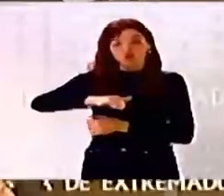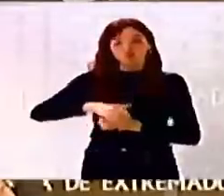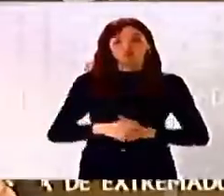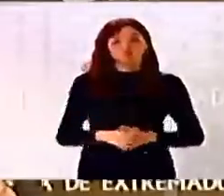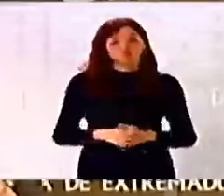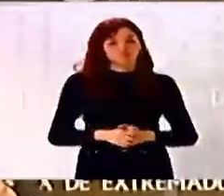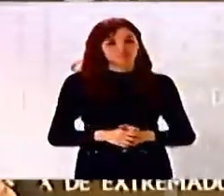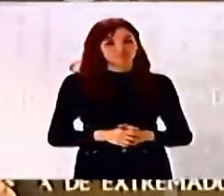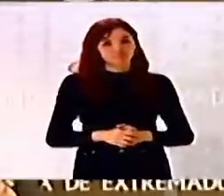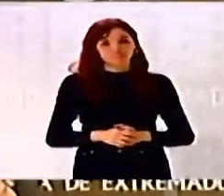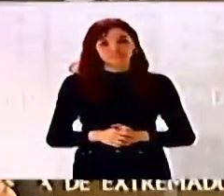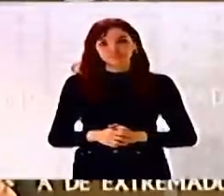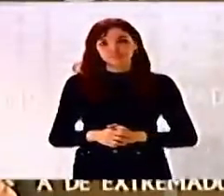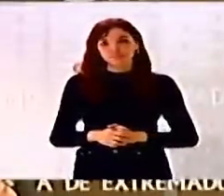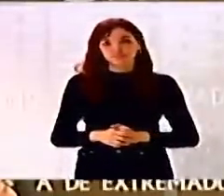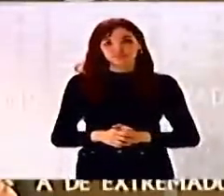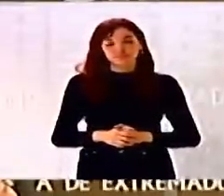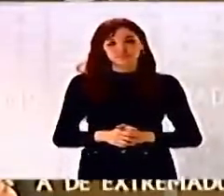hoy.